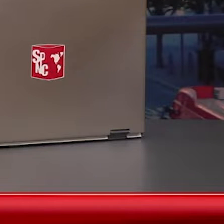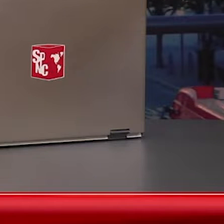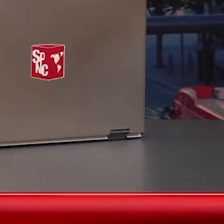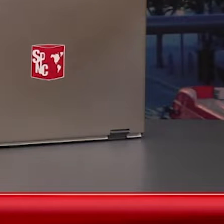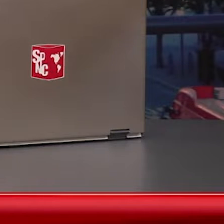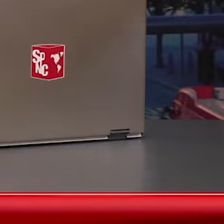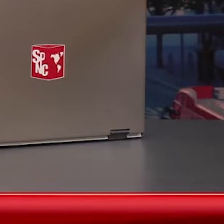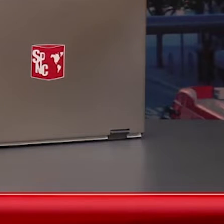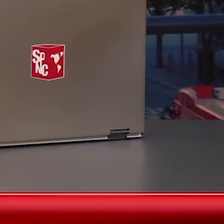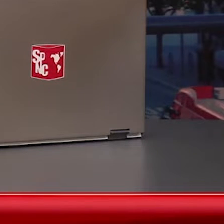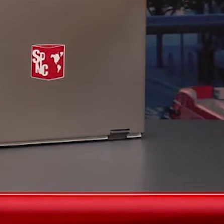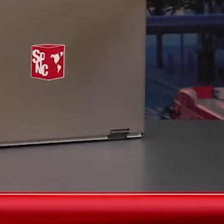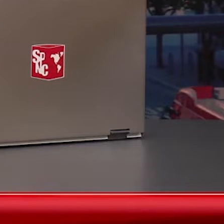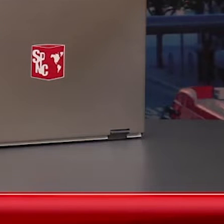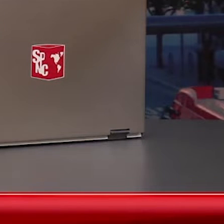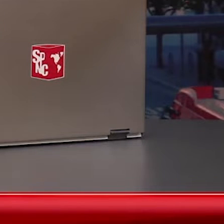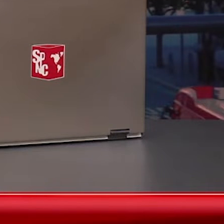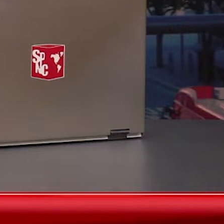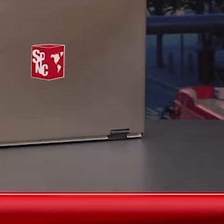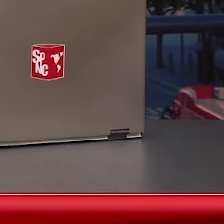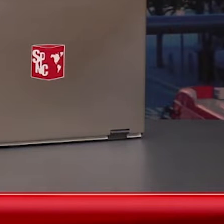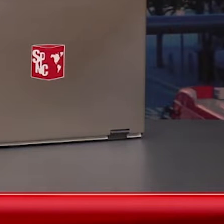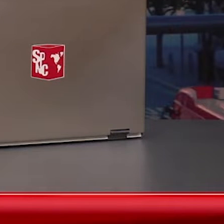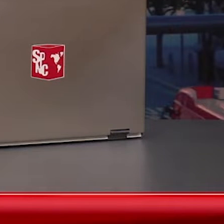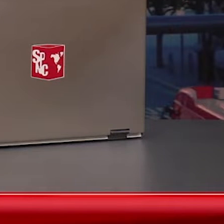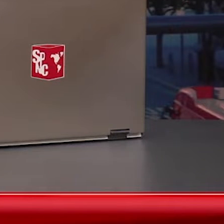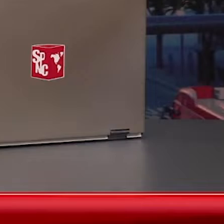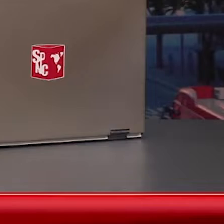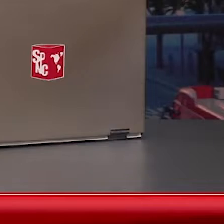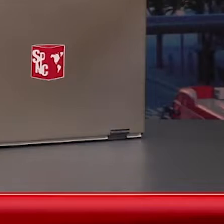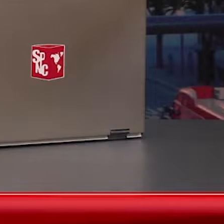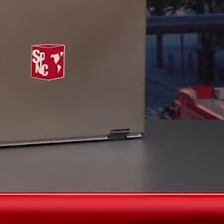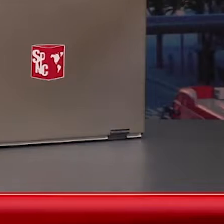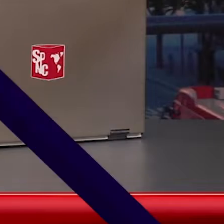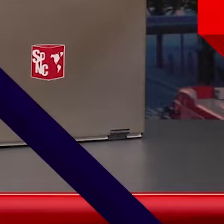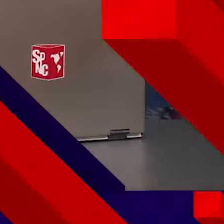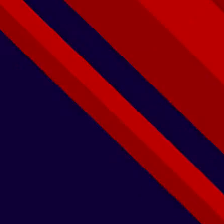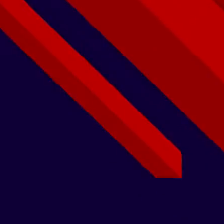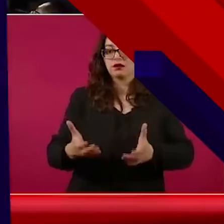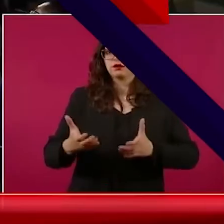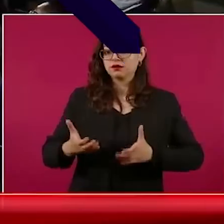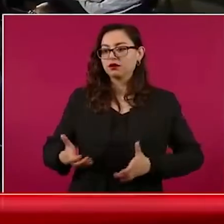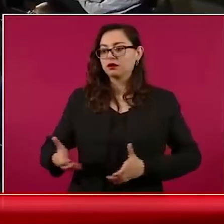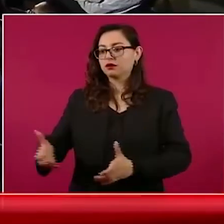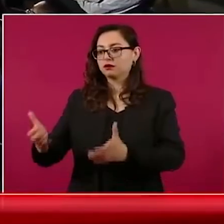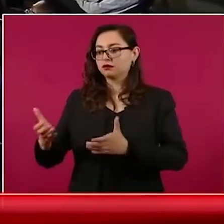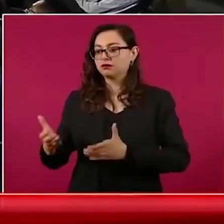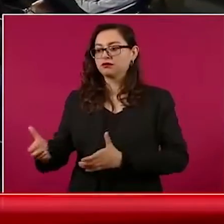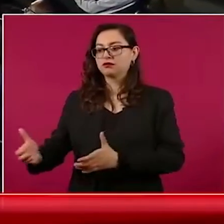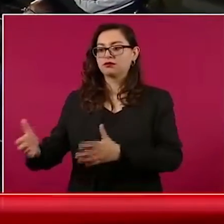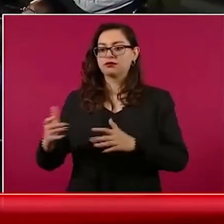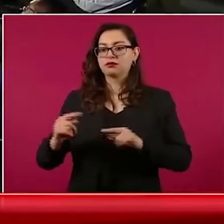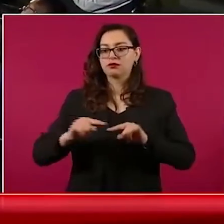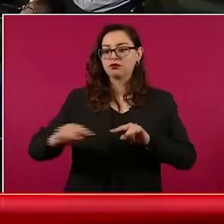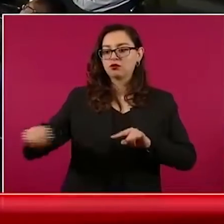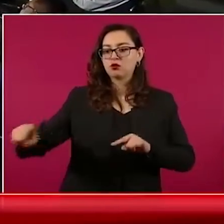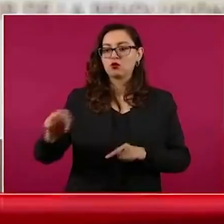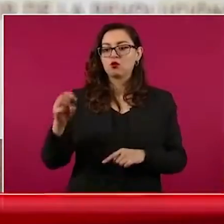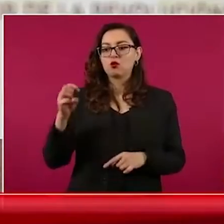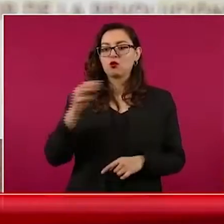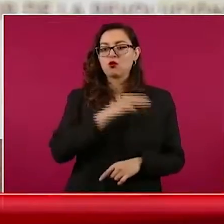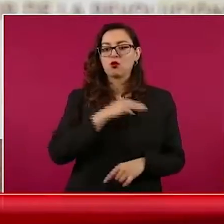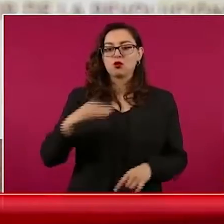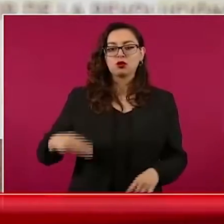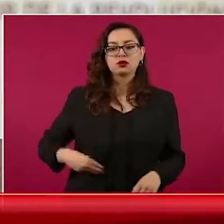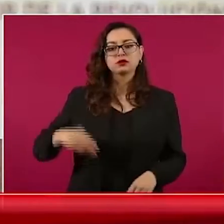sucedía en los gobiernos neoliberales. Escuchemos, esto fue lo que dijo el presidente Andrés Manuel López Obrador. A los municipios de usos y costumbres,